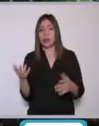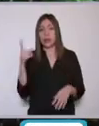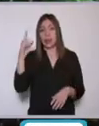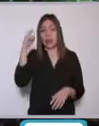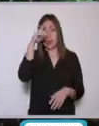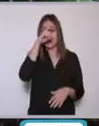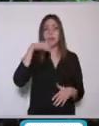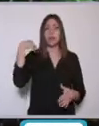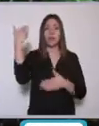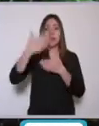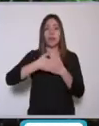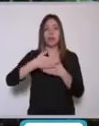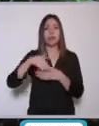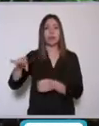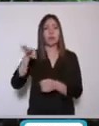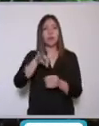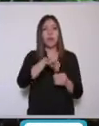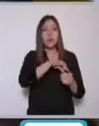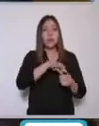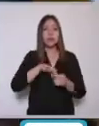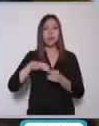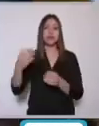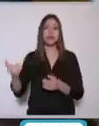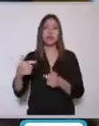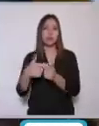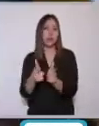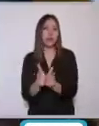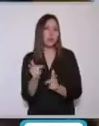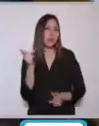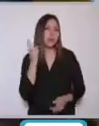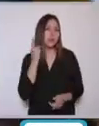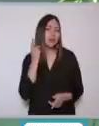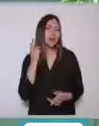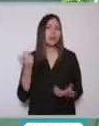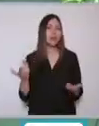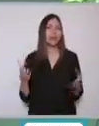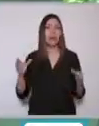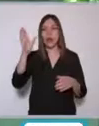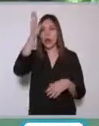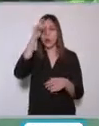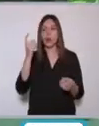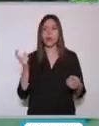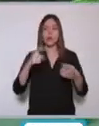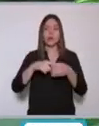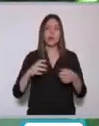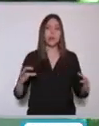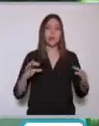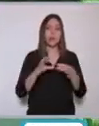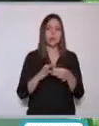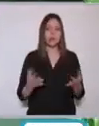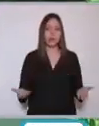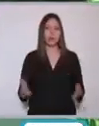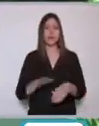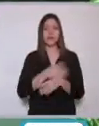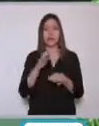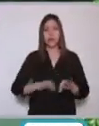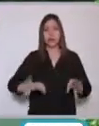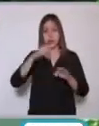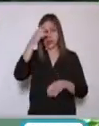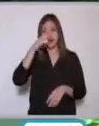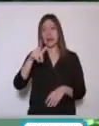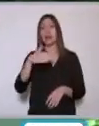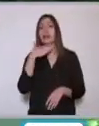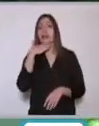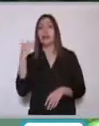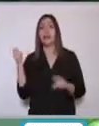las elecciones, las coaliciones políticas. Pues ¿por qué es importante para México? Bueno, como sabemos, Alemania